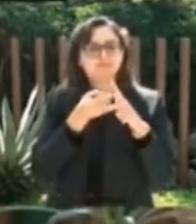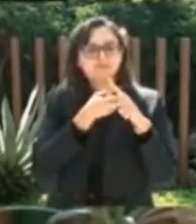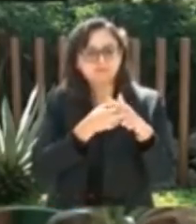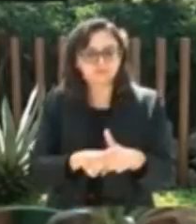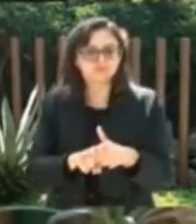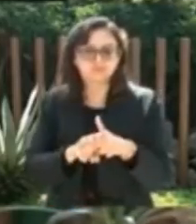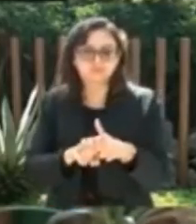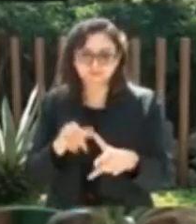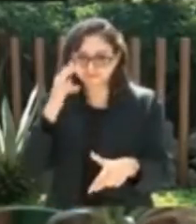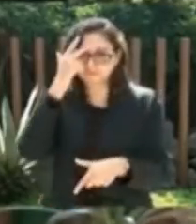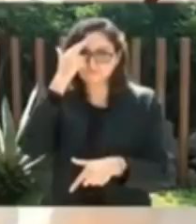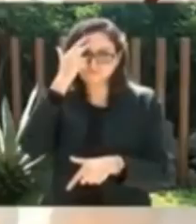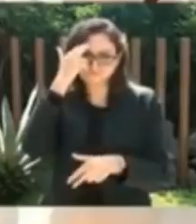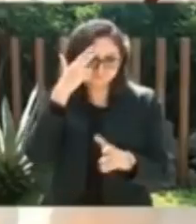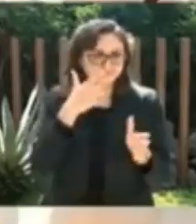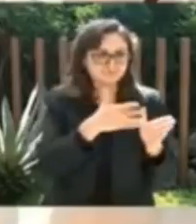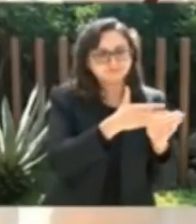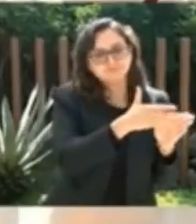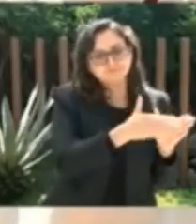durante el Porfiriato,